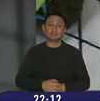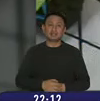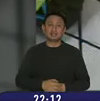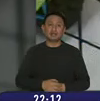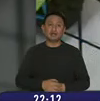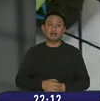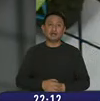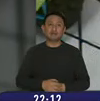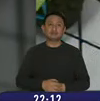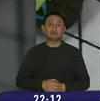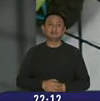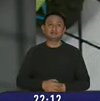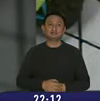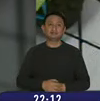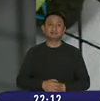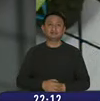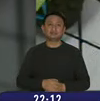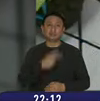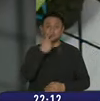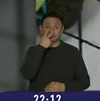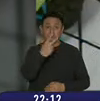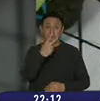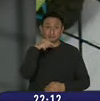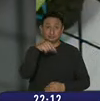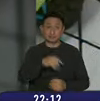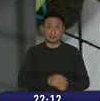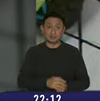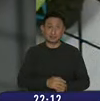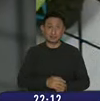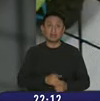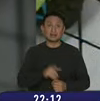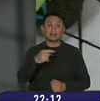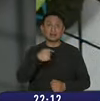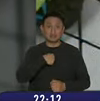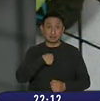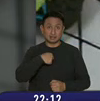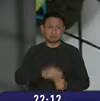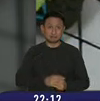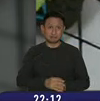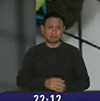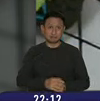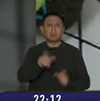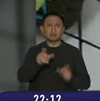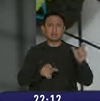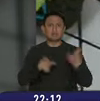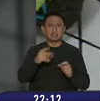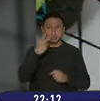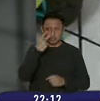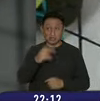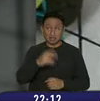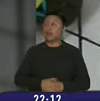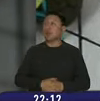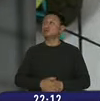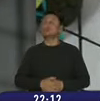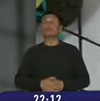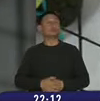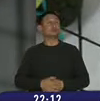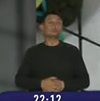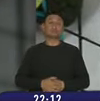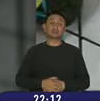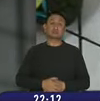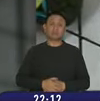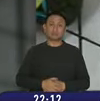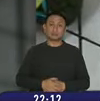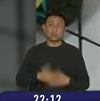sujeto. No es un cliente de esta tienda. Simula serlo cuando existen personas a la vista. Pero cuando ya todo está